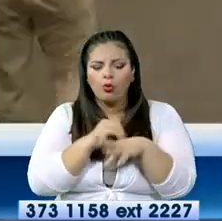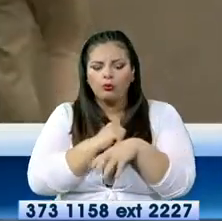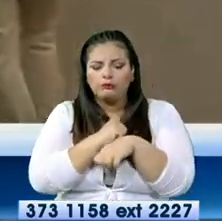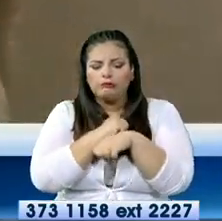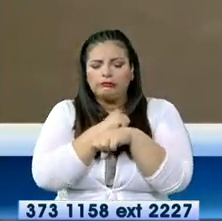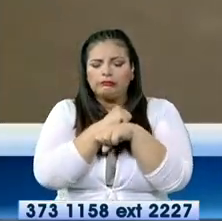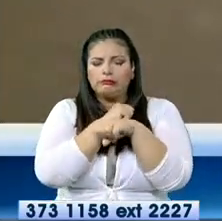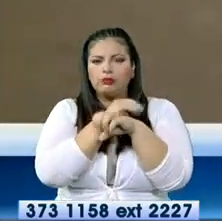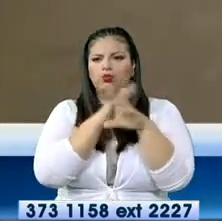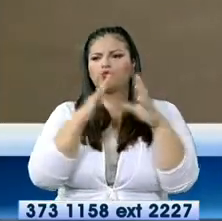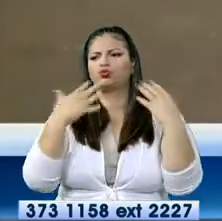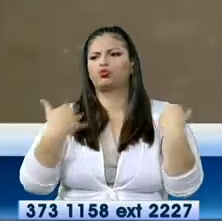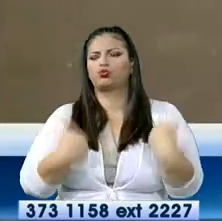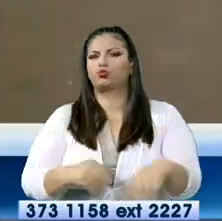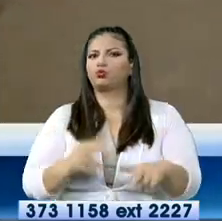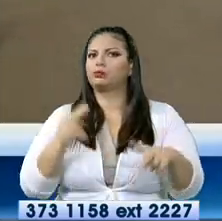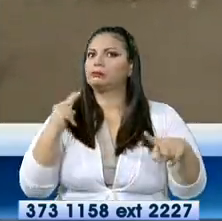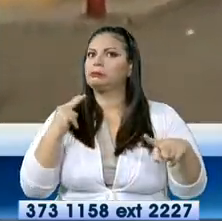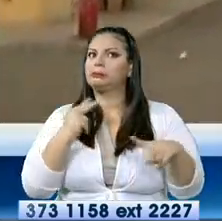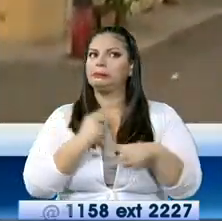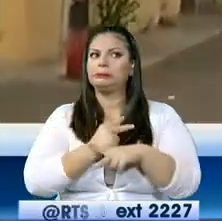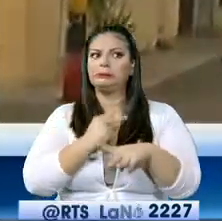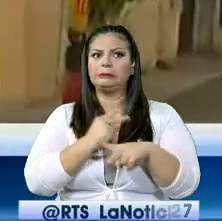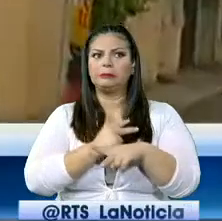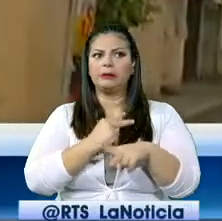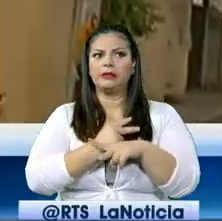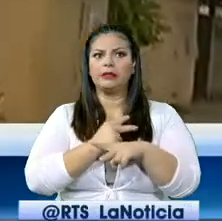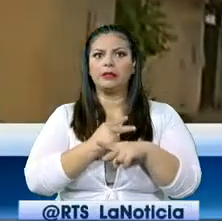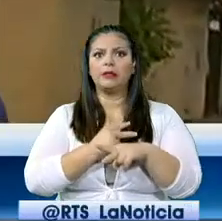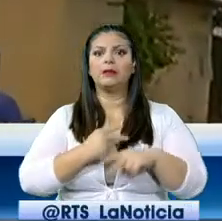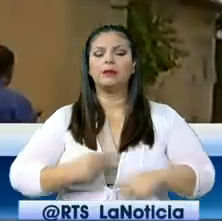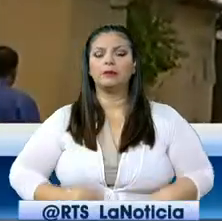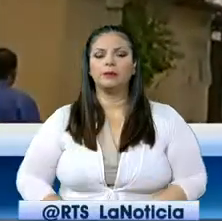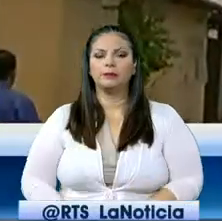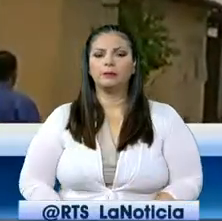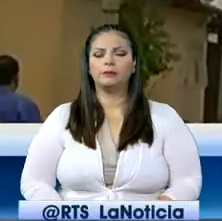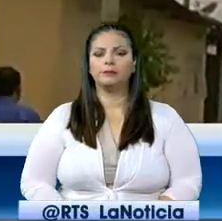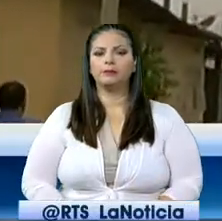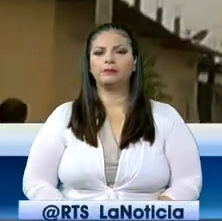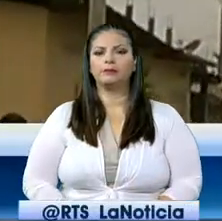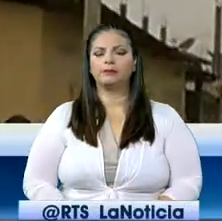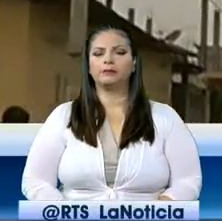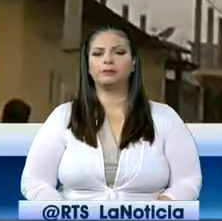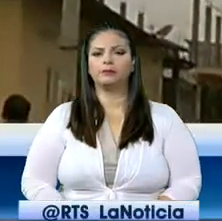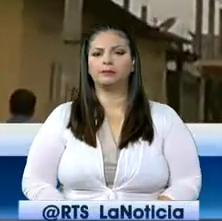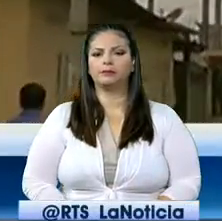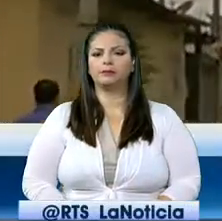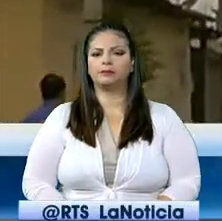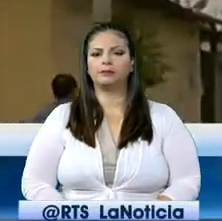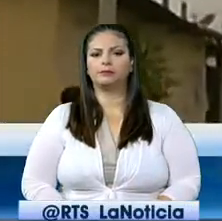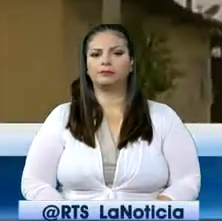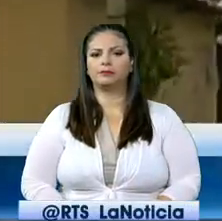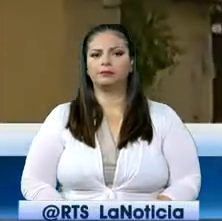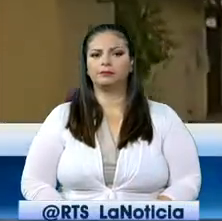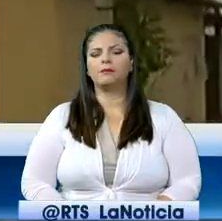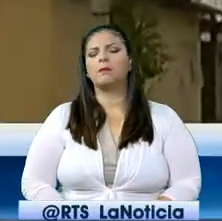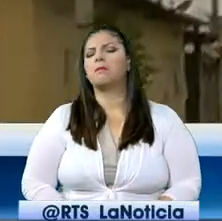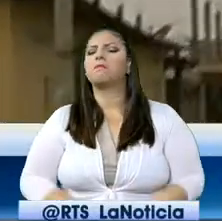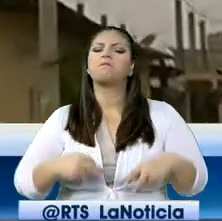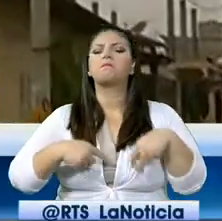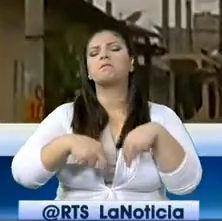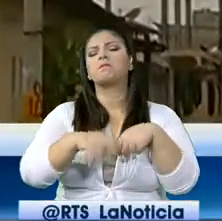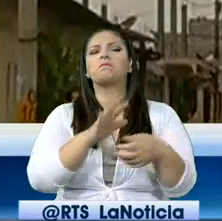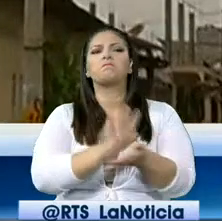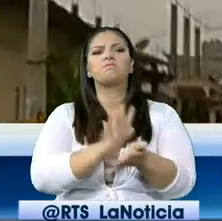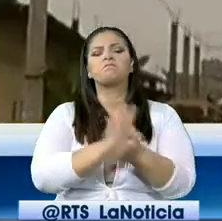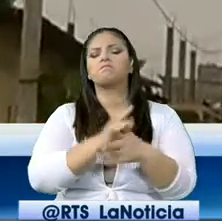Y aseguran que a causa de esta situación el sector se ha vuelto sumamente peligroso. No pueden caminar